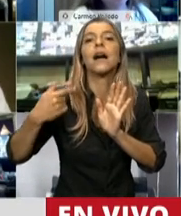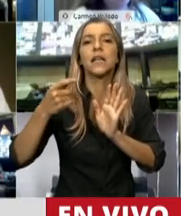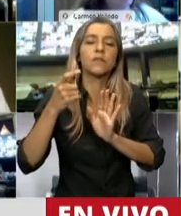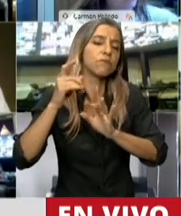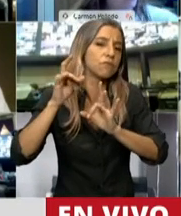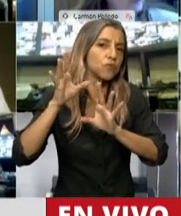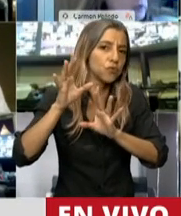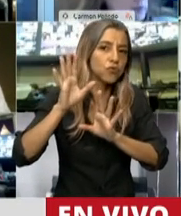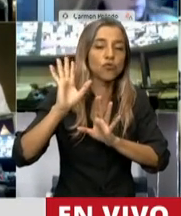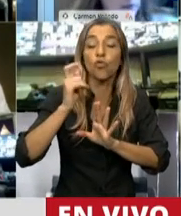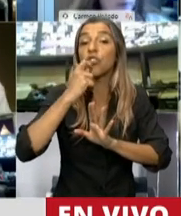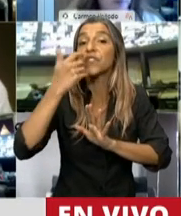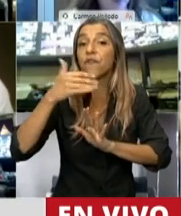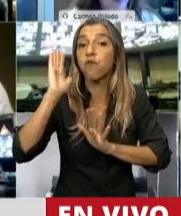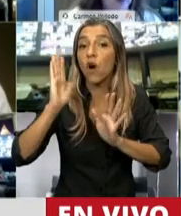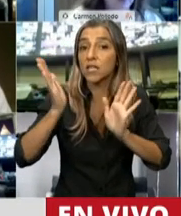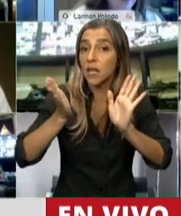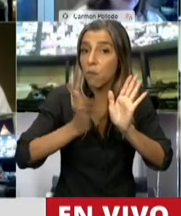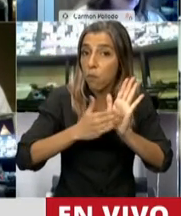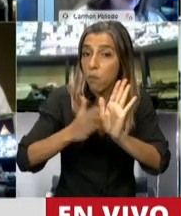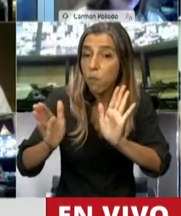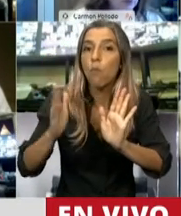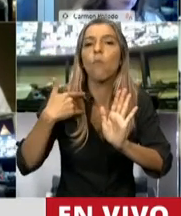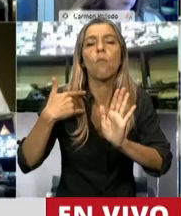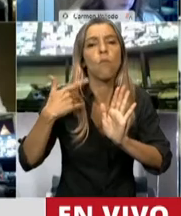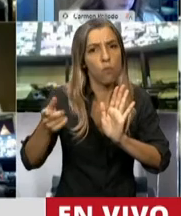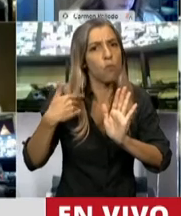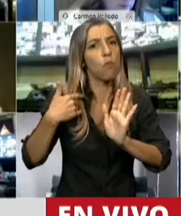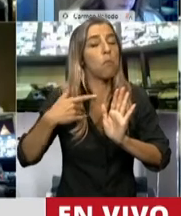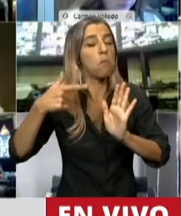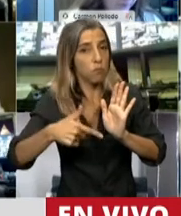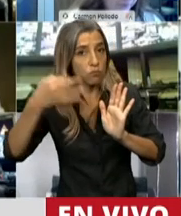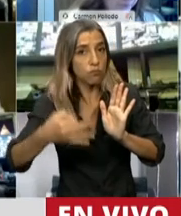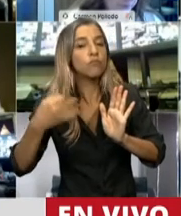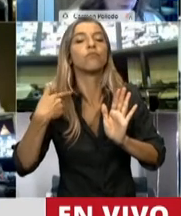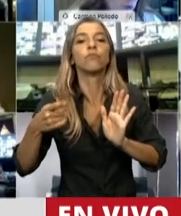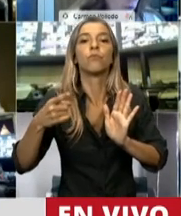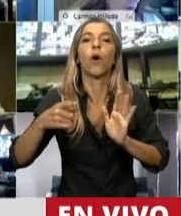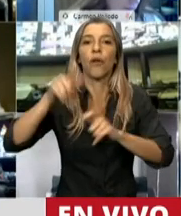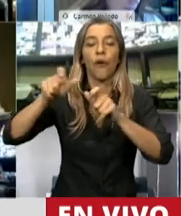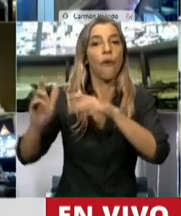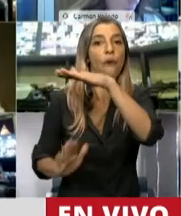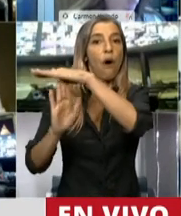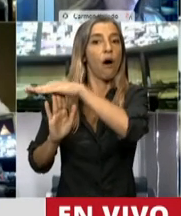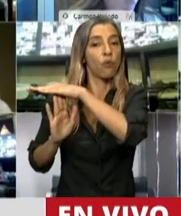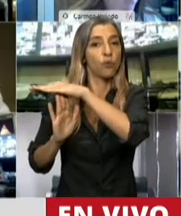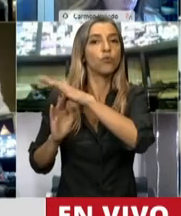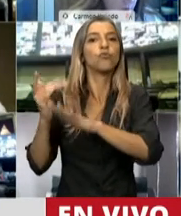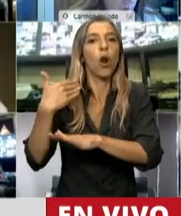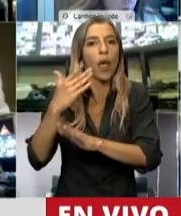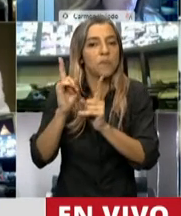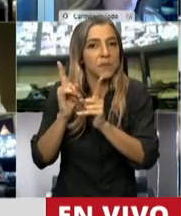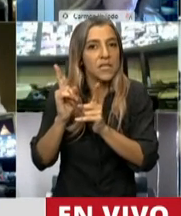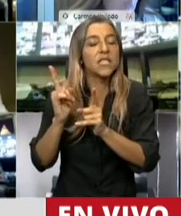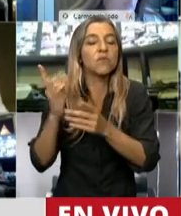fundadas profusamente y en forma razonable las máximas autoridades del organismo